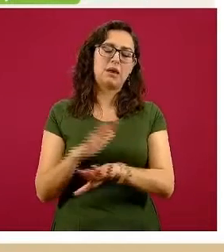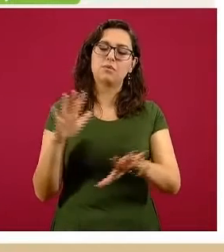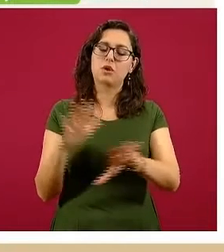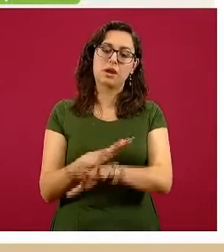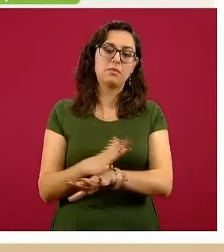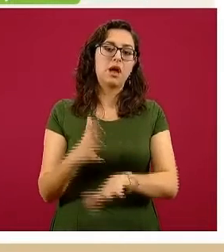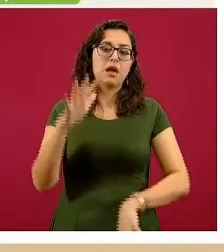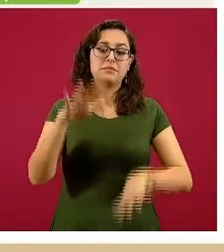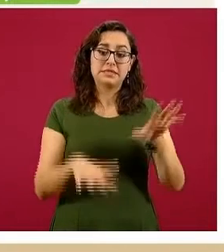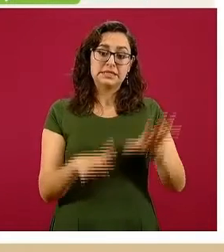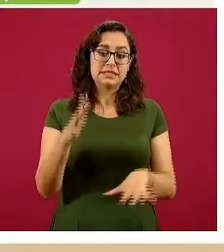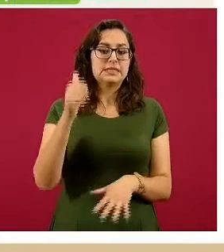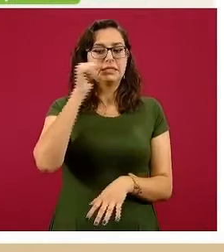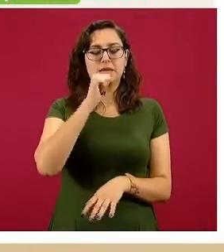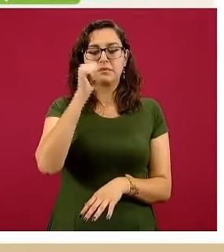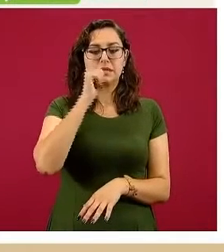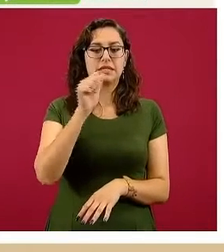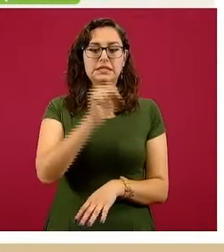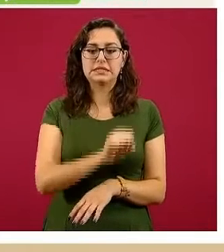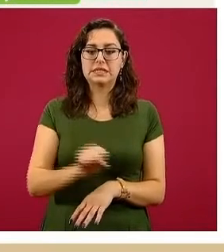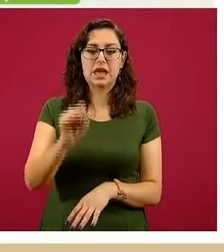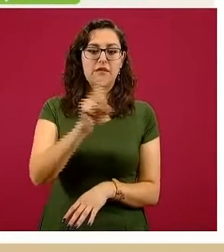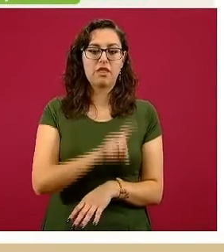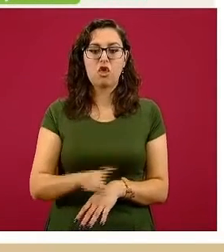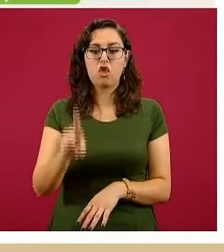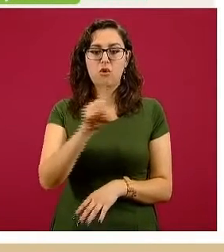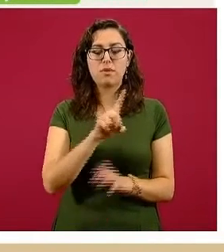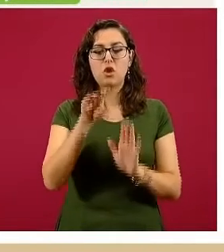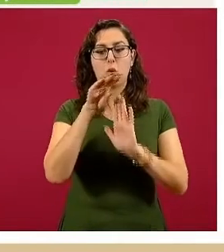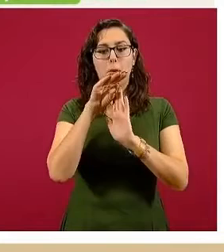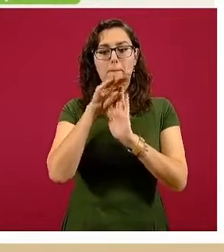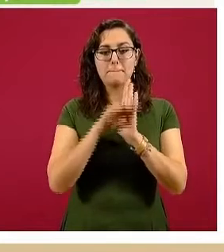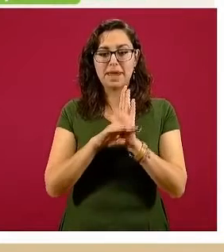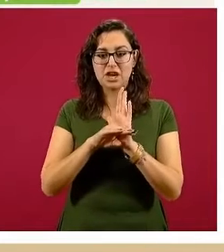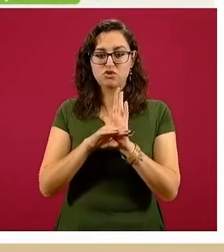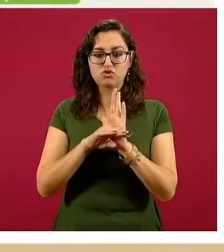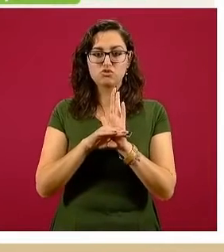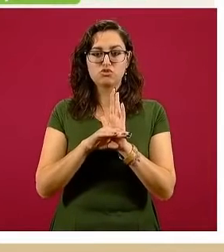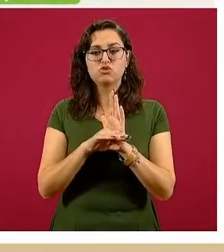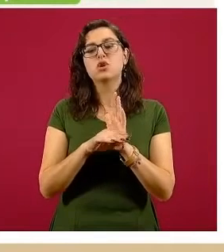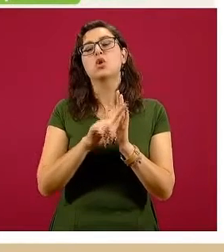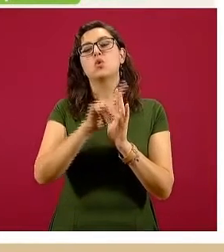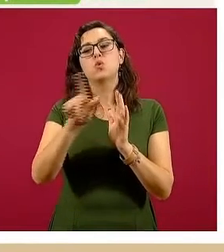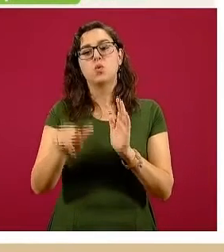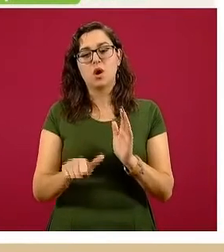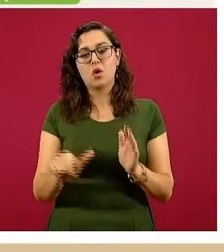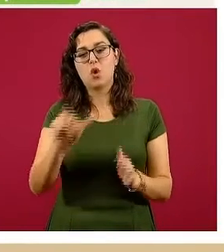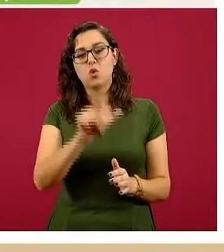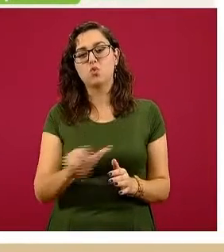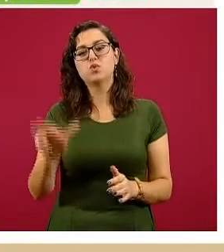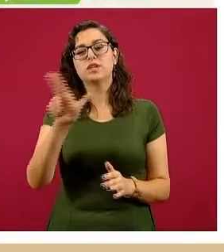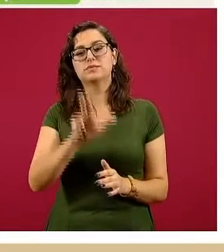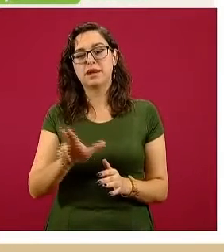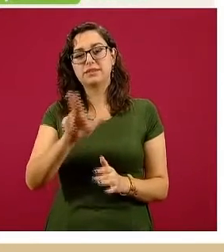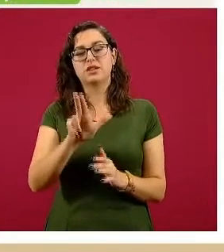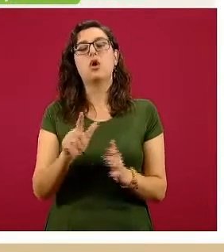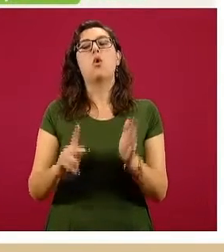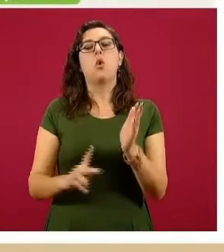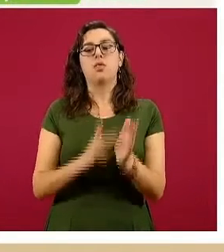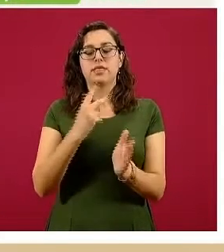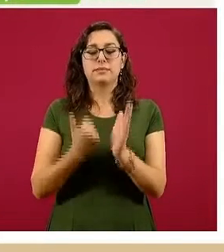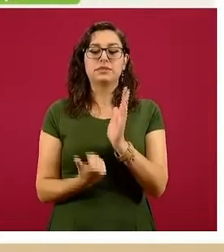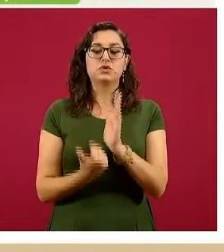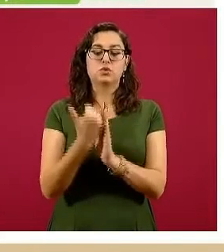los fines de semana, como ustedes pueden ver en las curvas, tenemos caídas que luego para el lunes, martes vuelven otra vez a subir. Yo creo entonces que